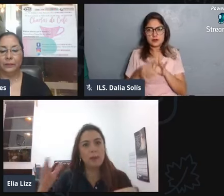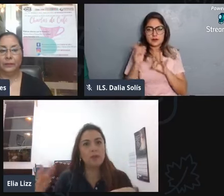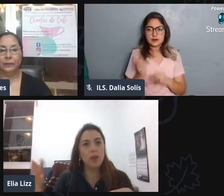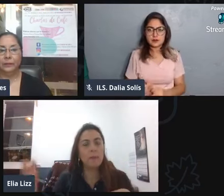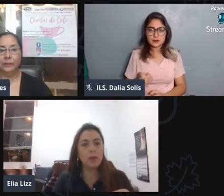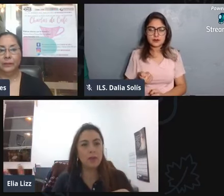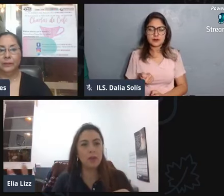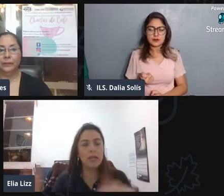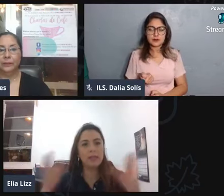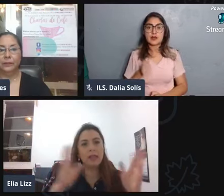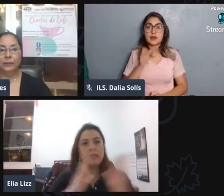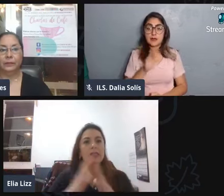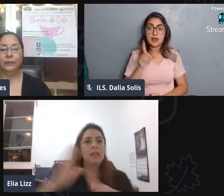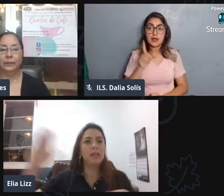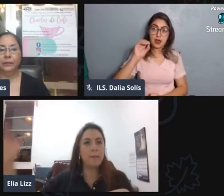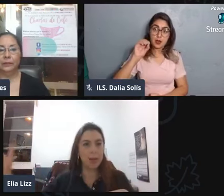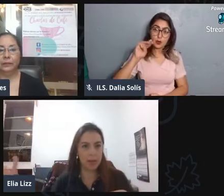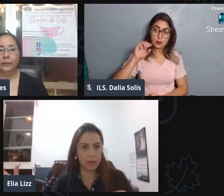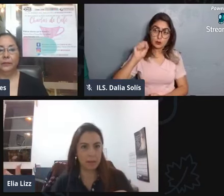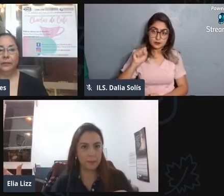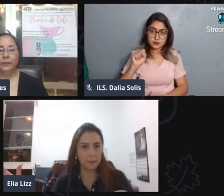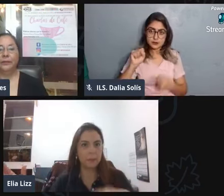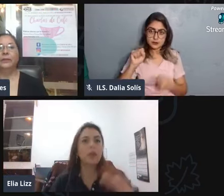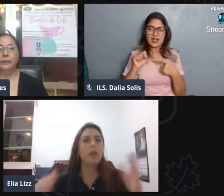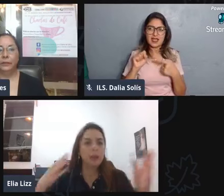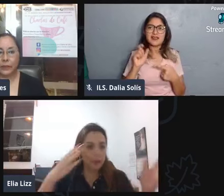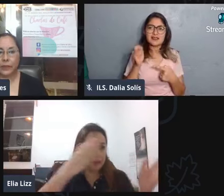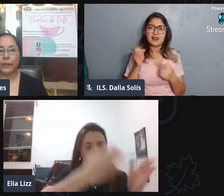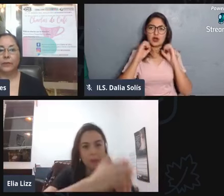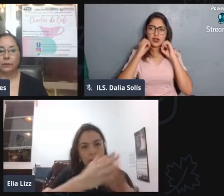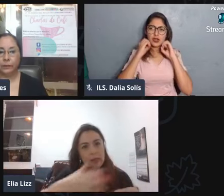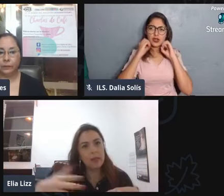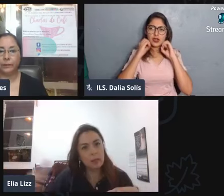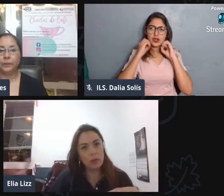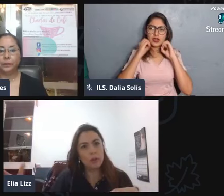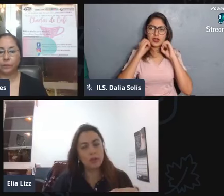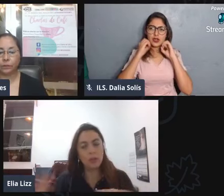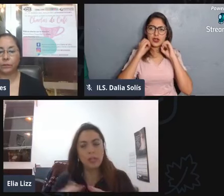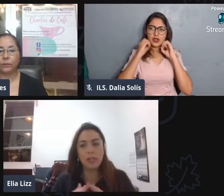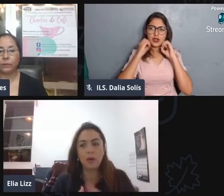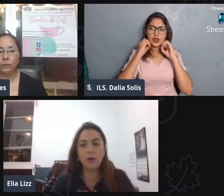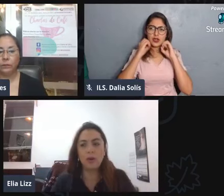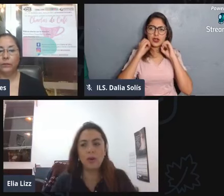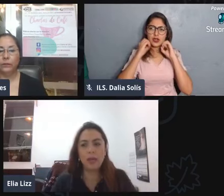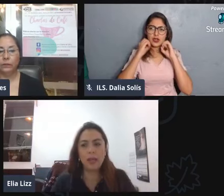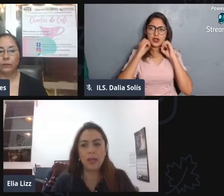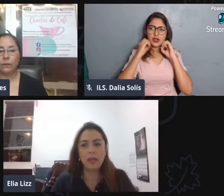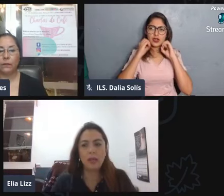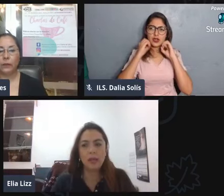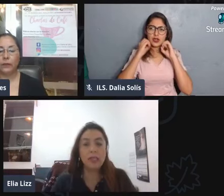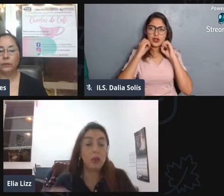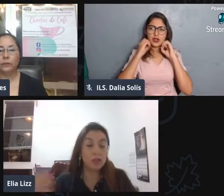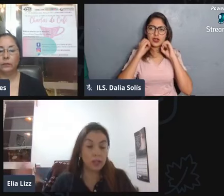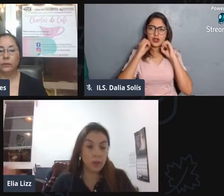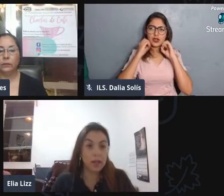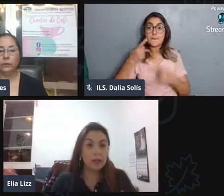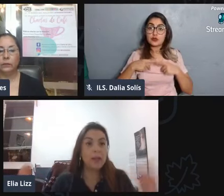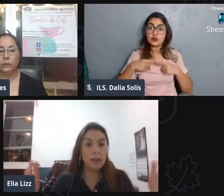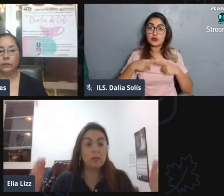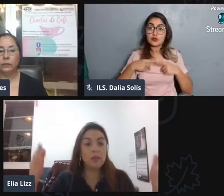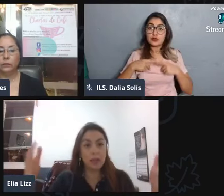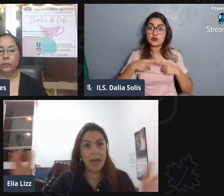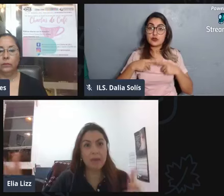¿no? Una persona mayor es de 60 para arriba. Efectivamente, dentro de nuestro desarrollo